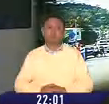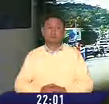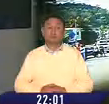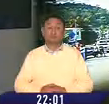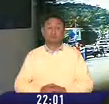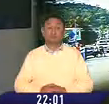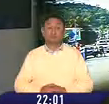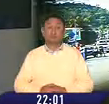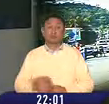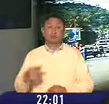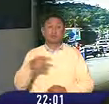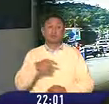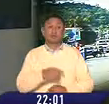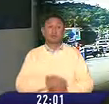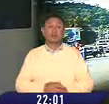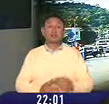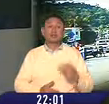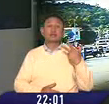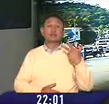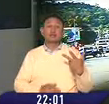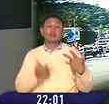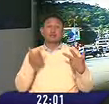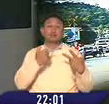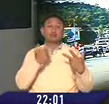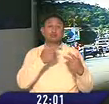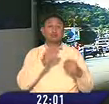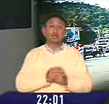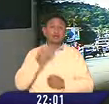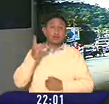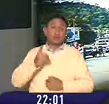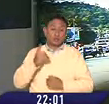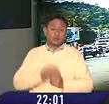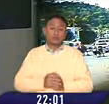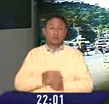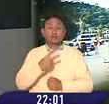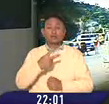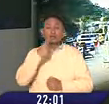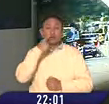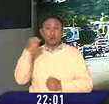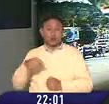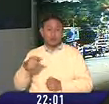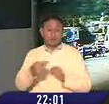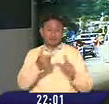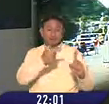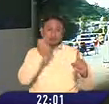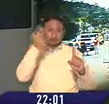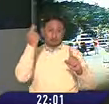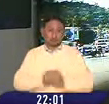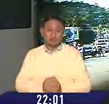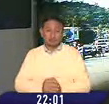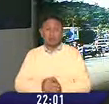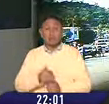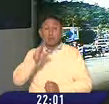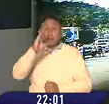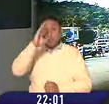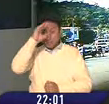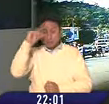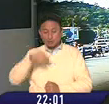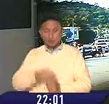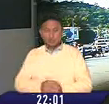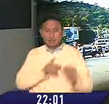Se registraron 3 hechos violentos en el cantón Durán. 2 hombres fueron asesinados y unos policías atacados